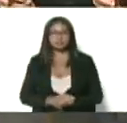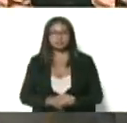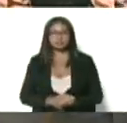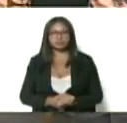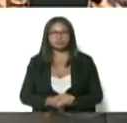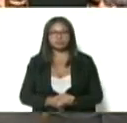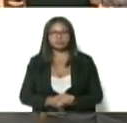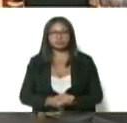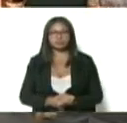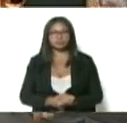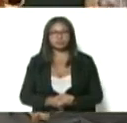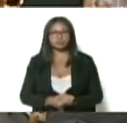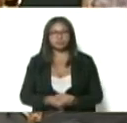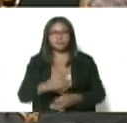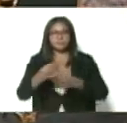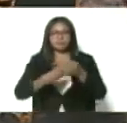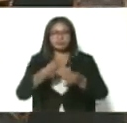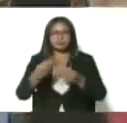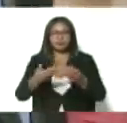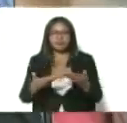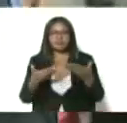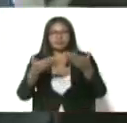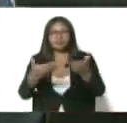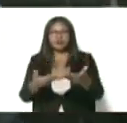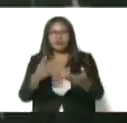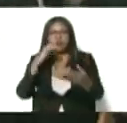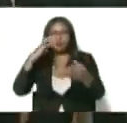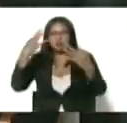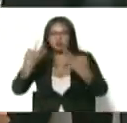proceder a la entrega oficial